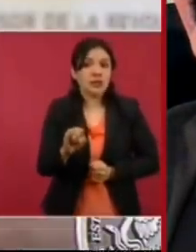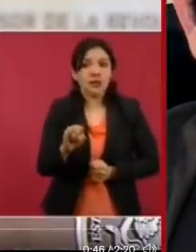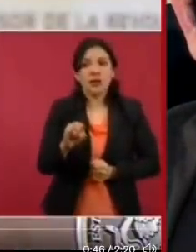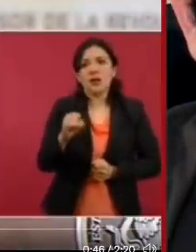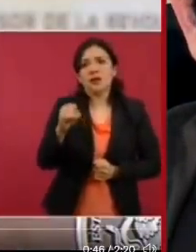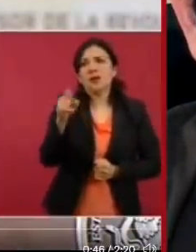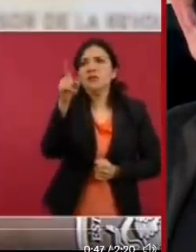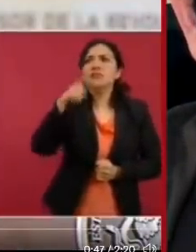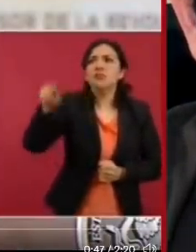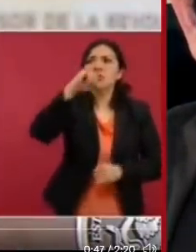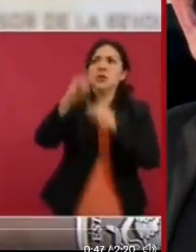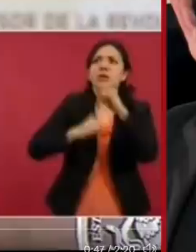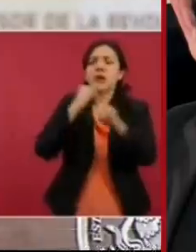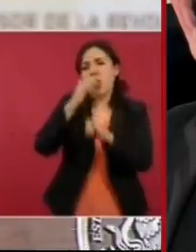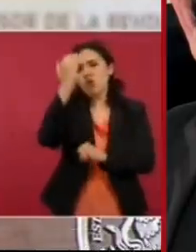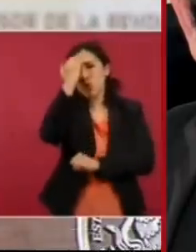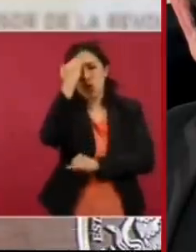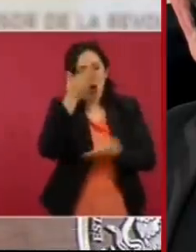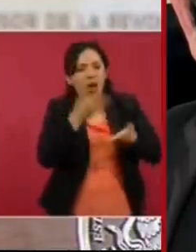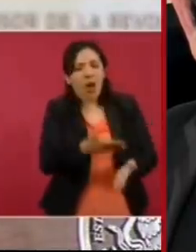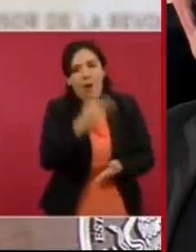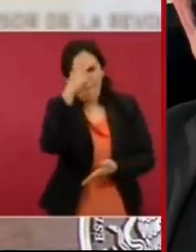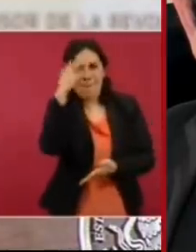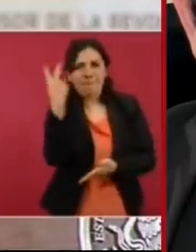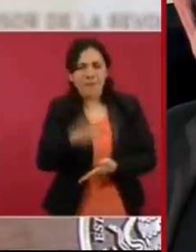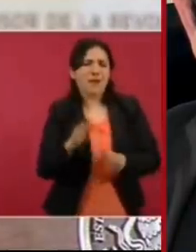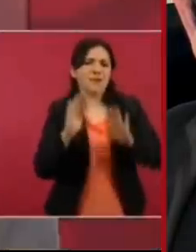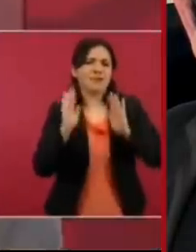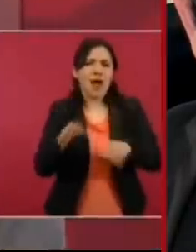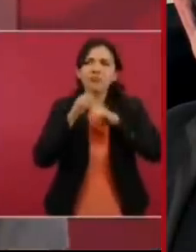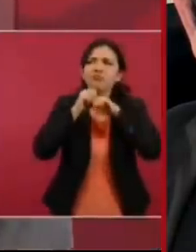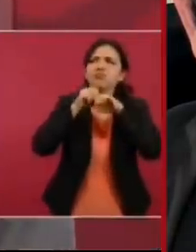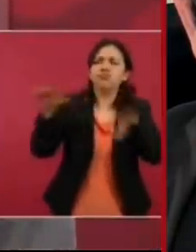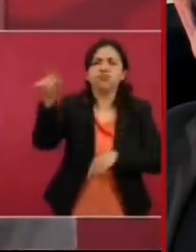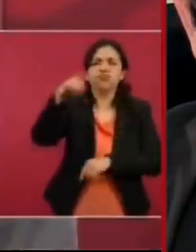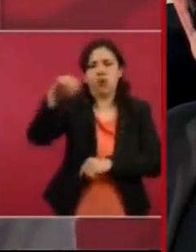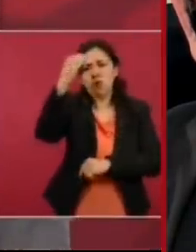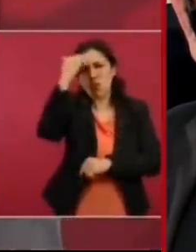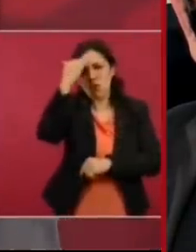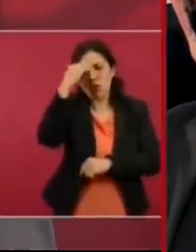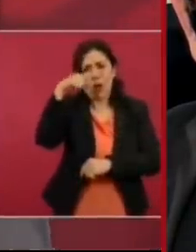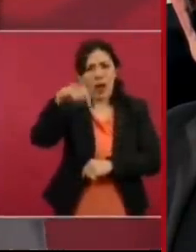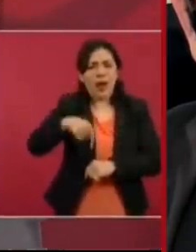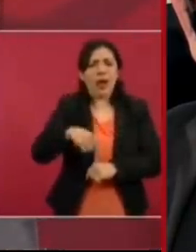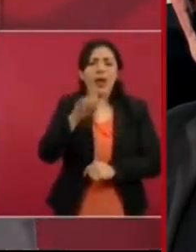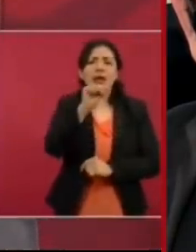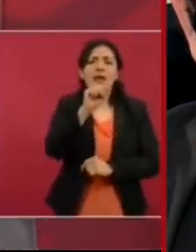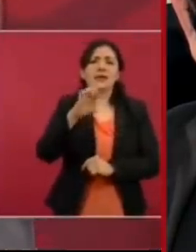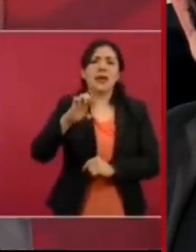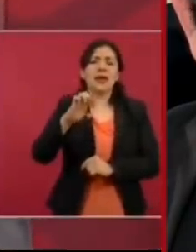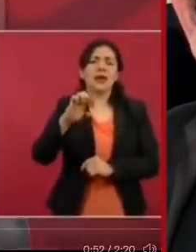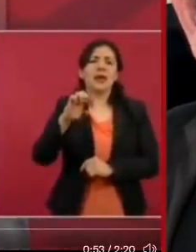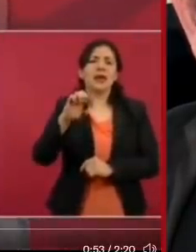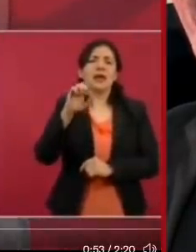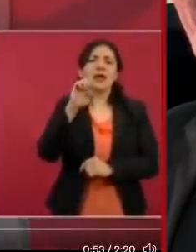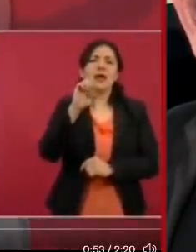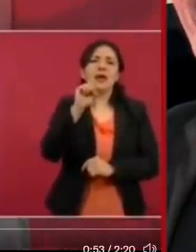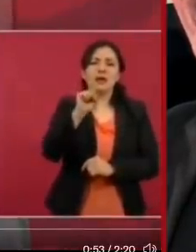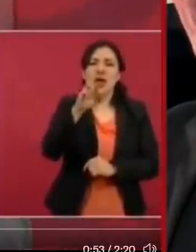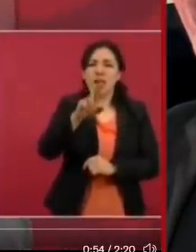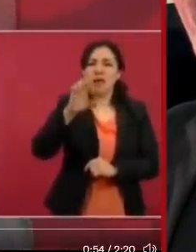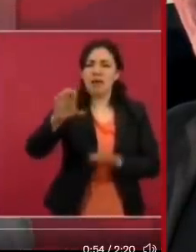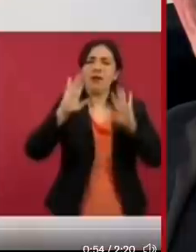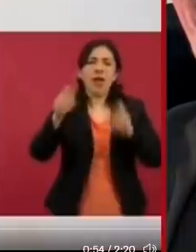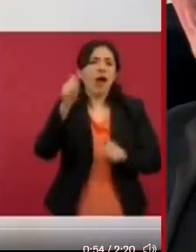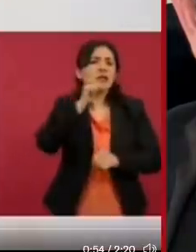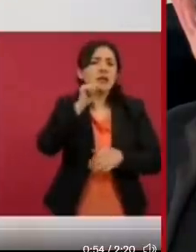de México es lo que ha dado a conocer la secretaría de relaciones exteriores y va